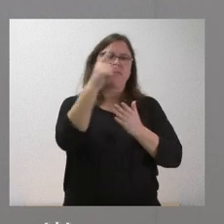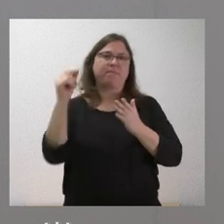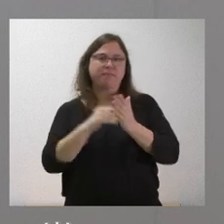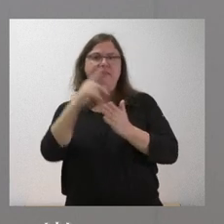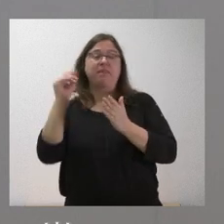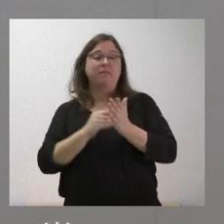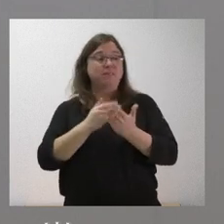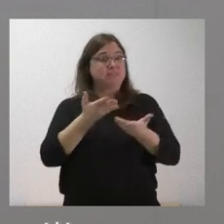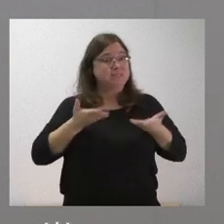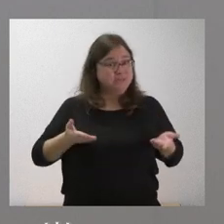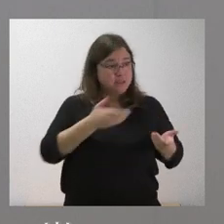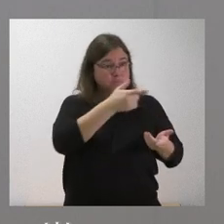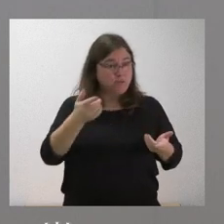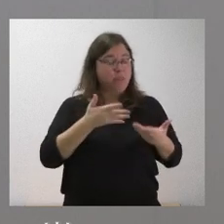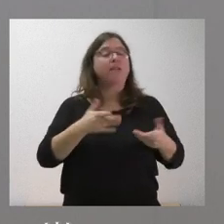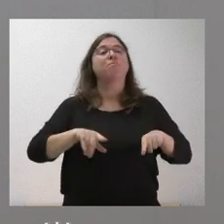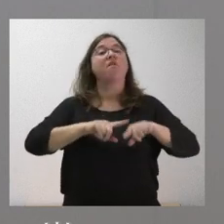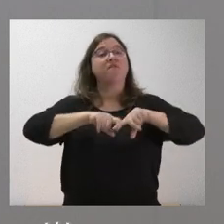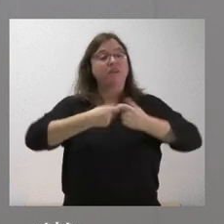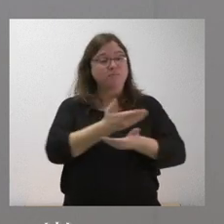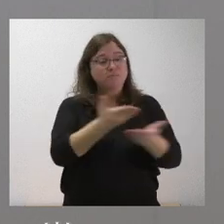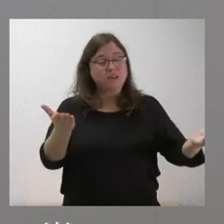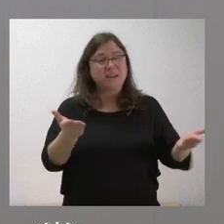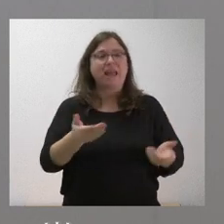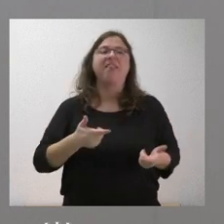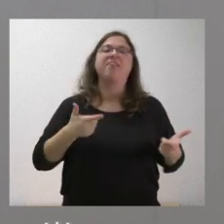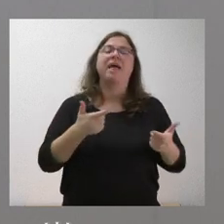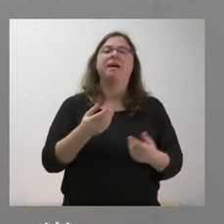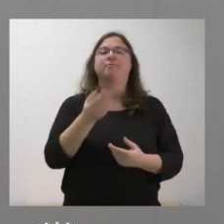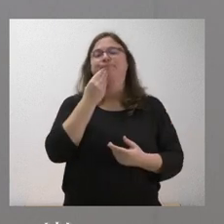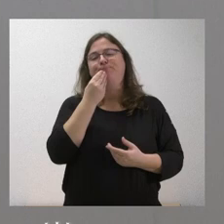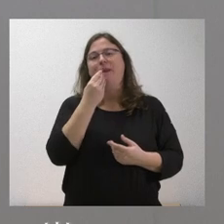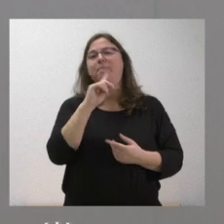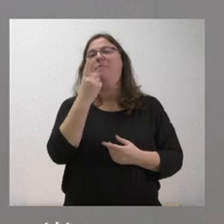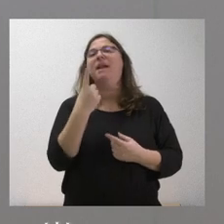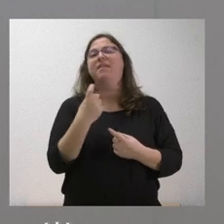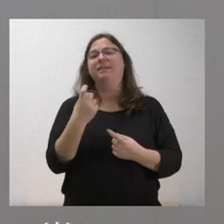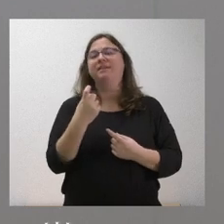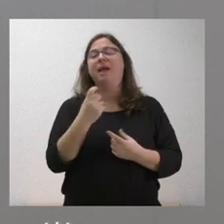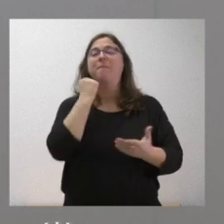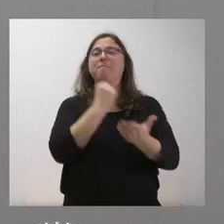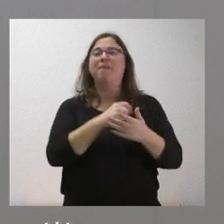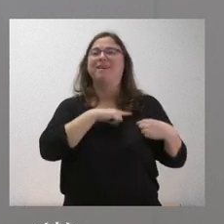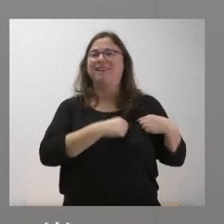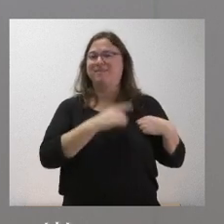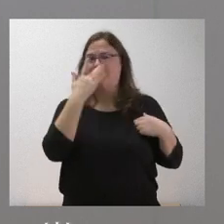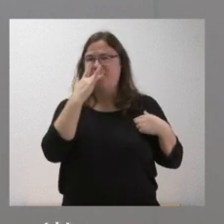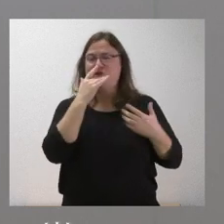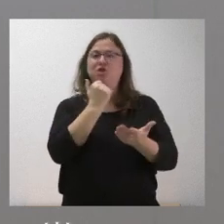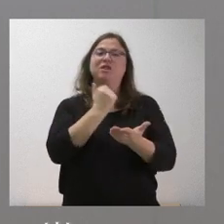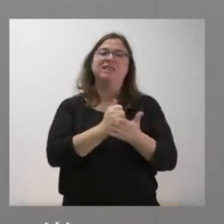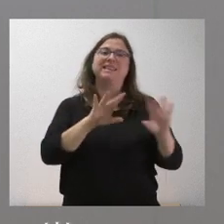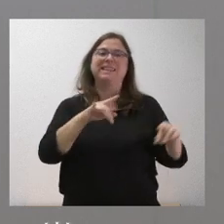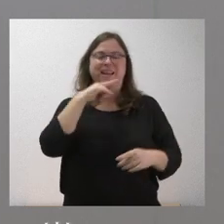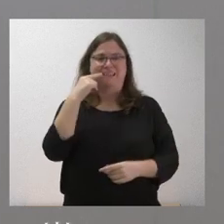más de florecidas y situación vulnerable productos de primera necesidad amparados bajo la marca de garantía tierra de sabor así como otros de la